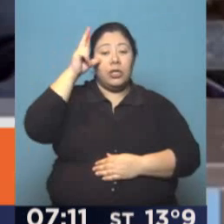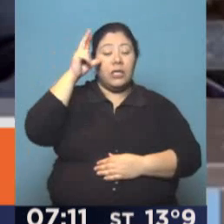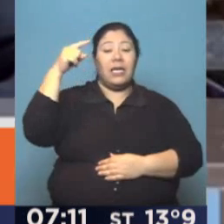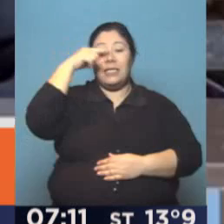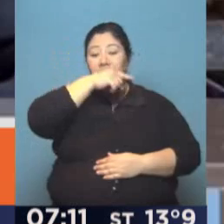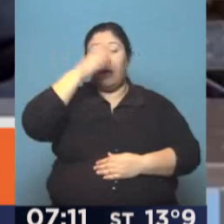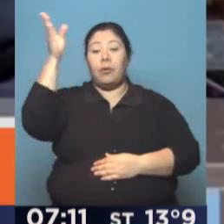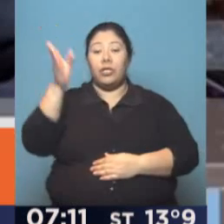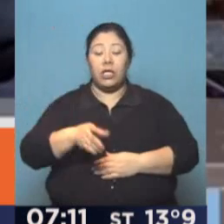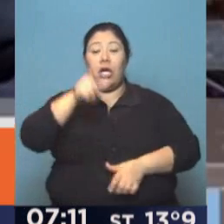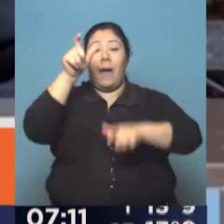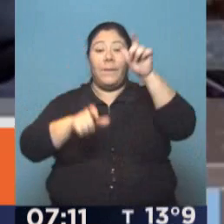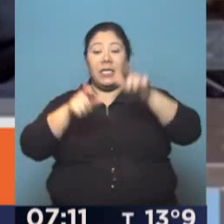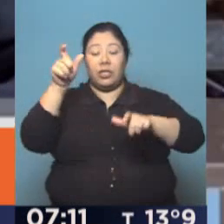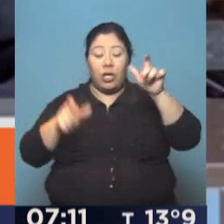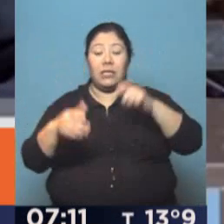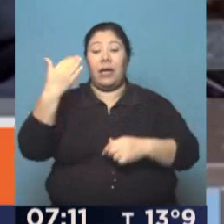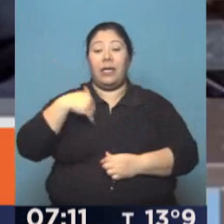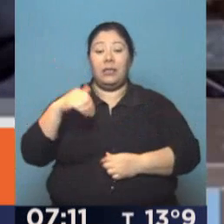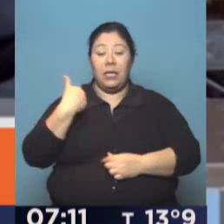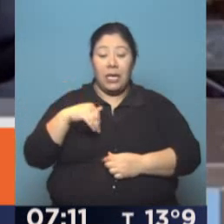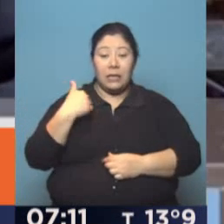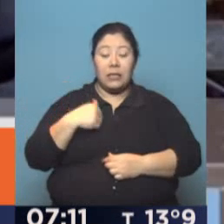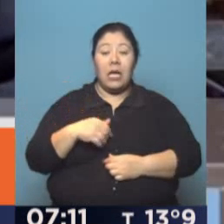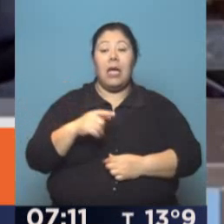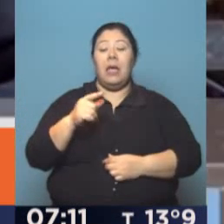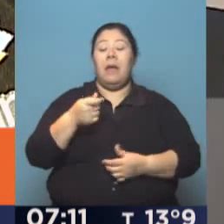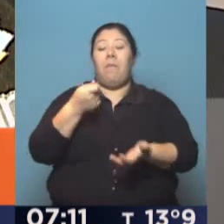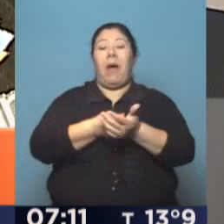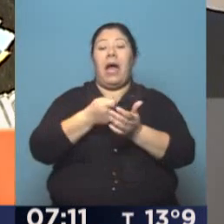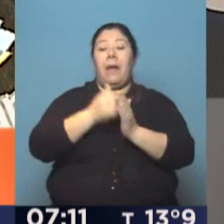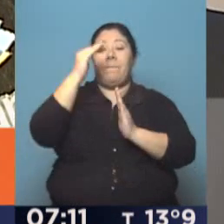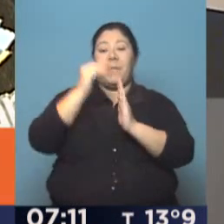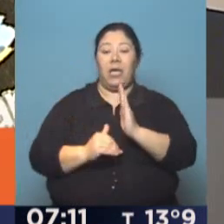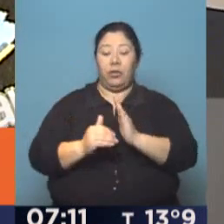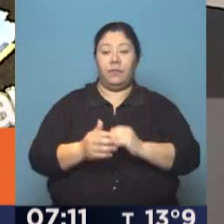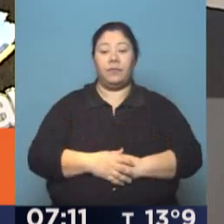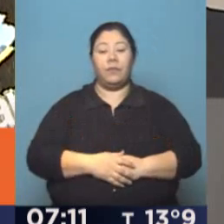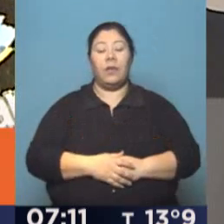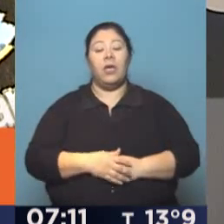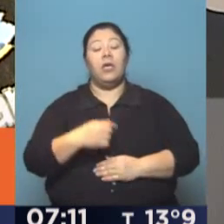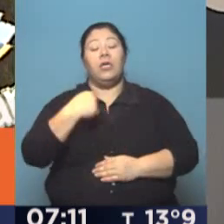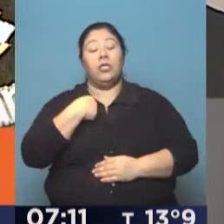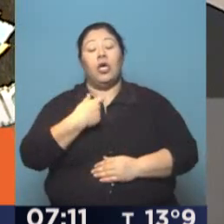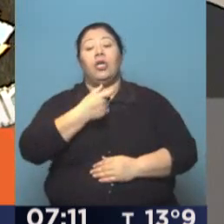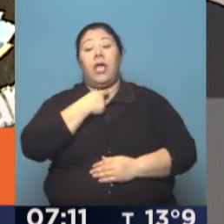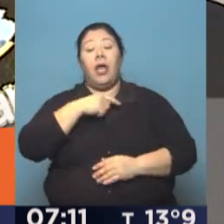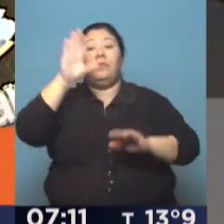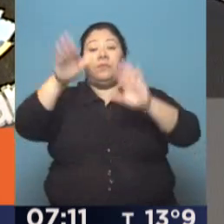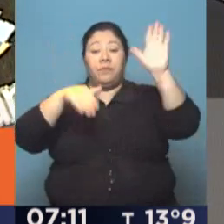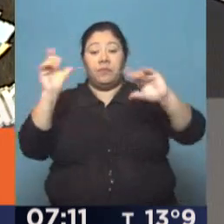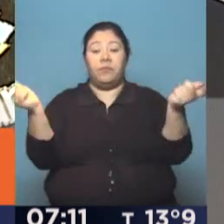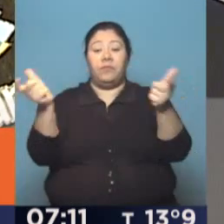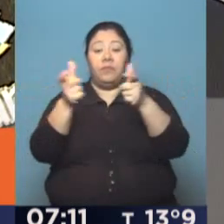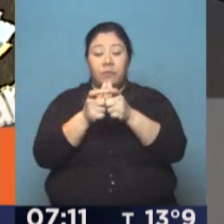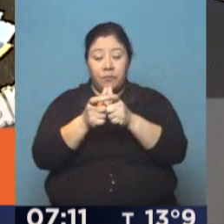los argentinos pagaba una tarifa que era muy inferior a eso. Yo espero que la audiencia no se trate solo de